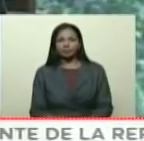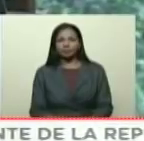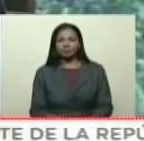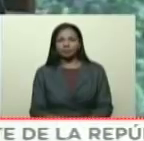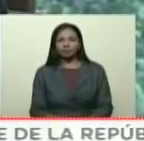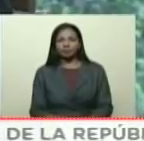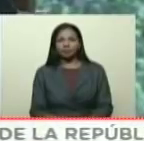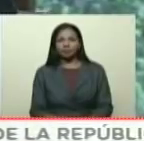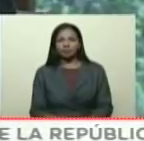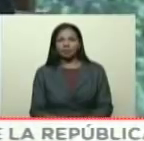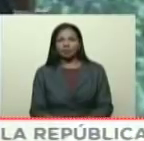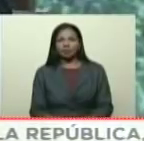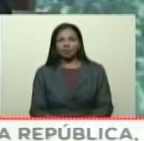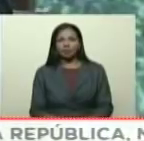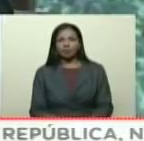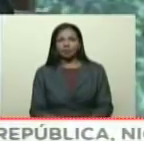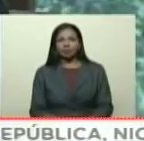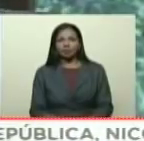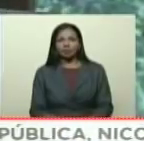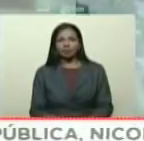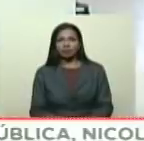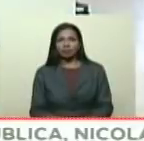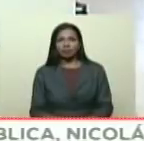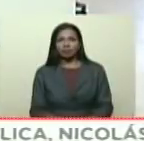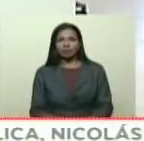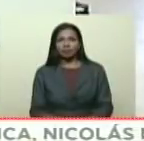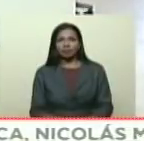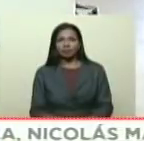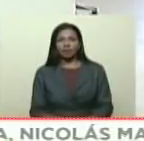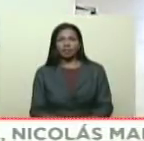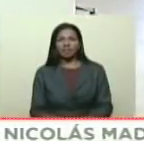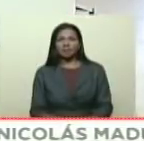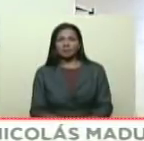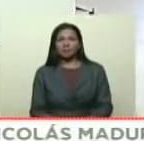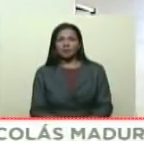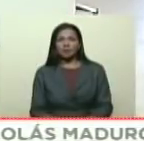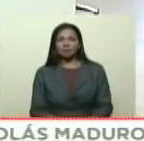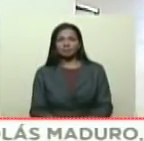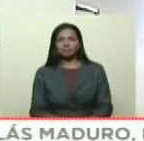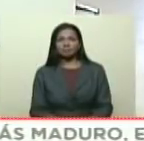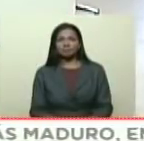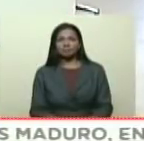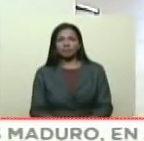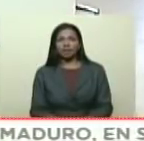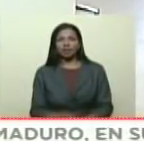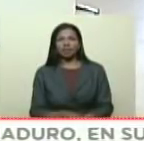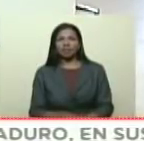venezolana.